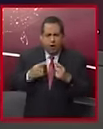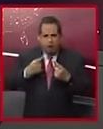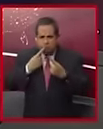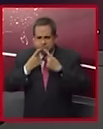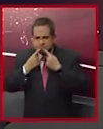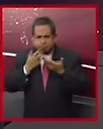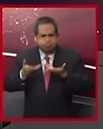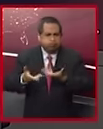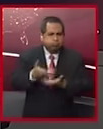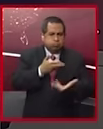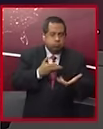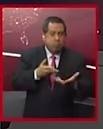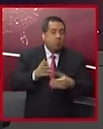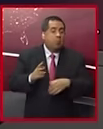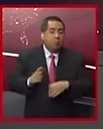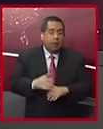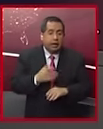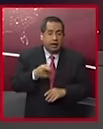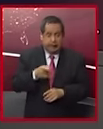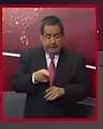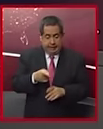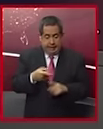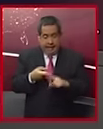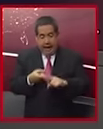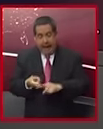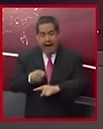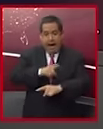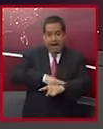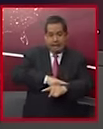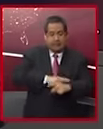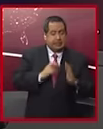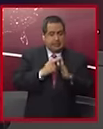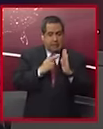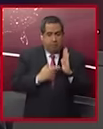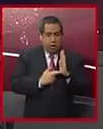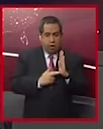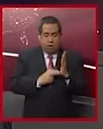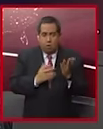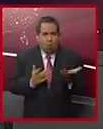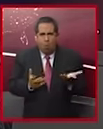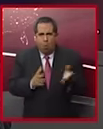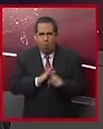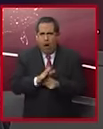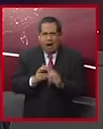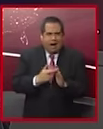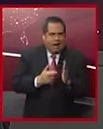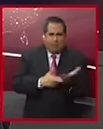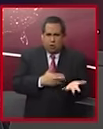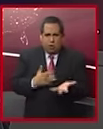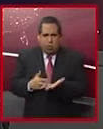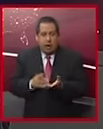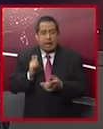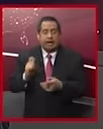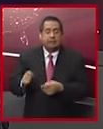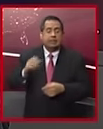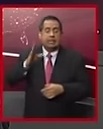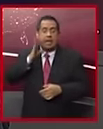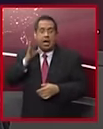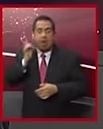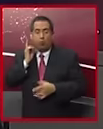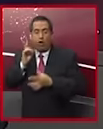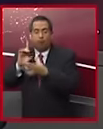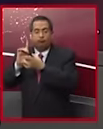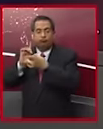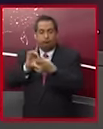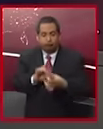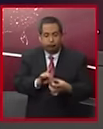el dictamen, toda vez que antes de la aprobación de este reglamento interior, el reglamento que estaba en funciones es el de la Cámara de los